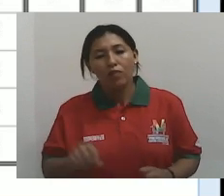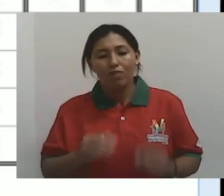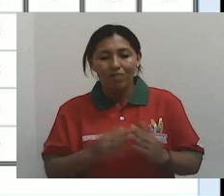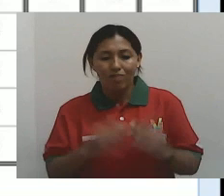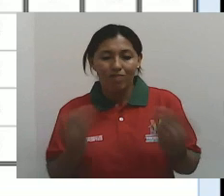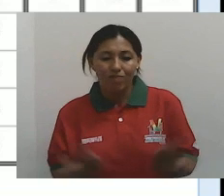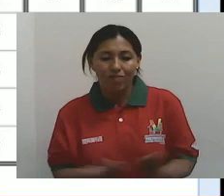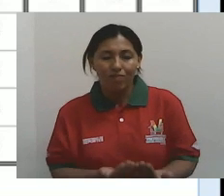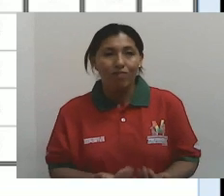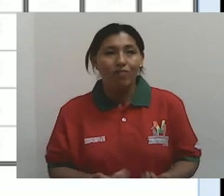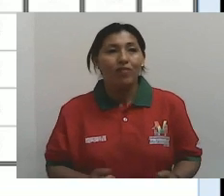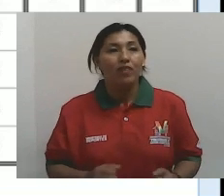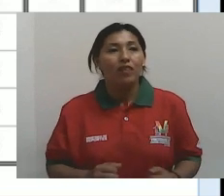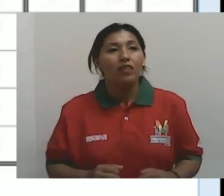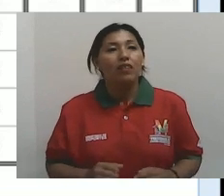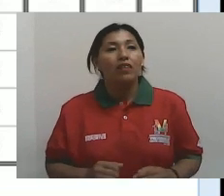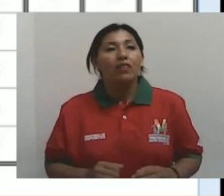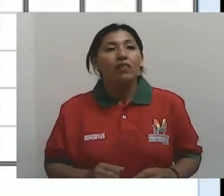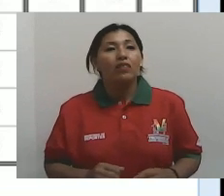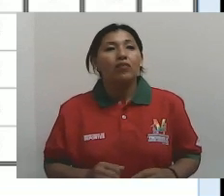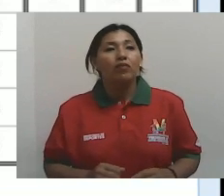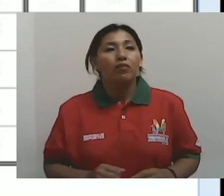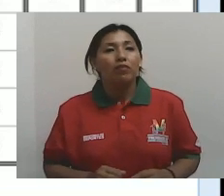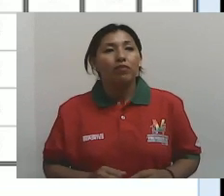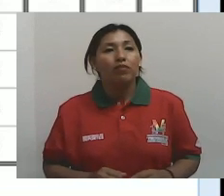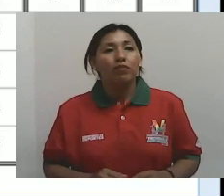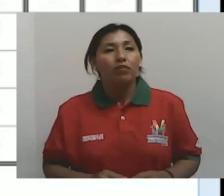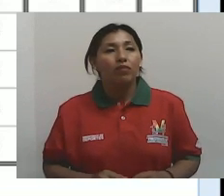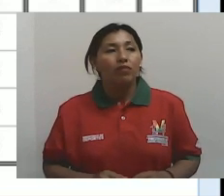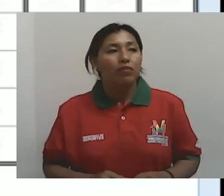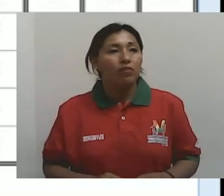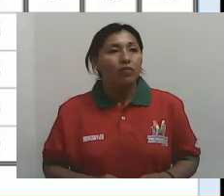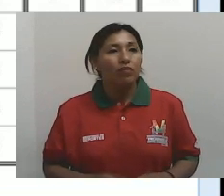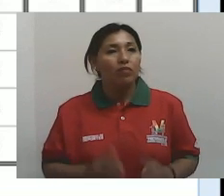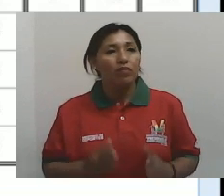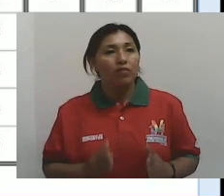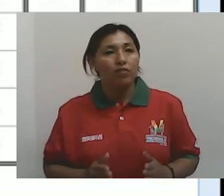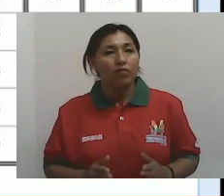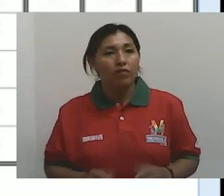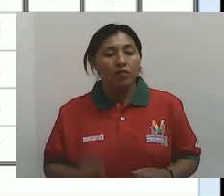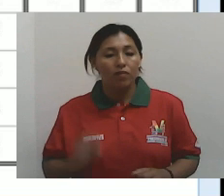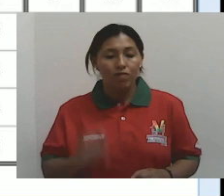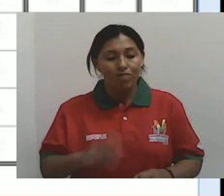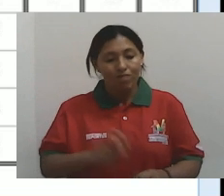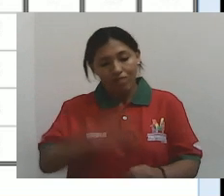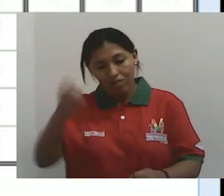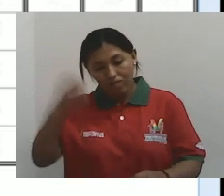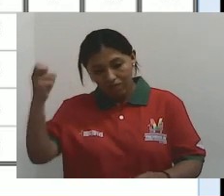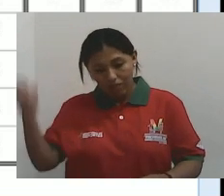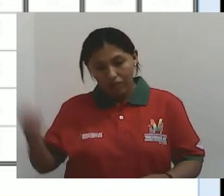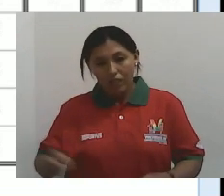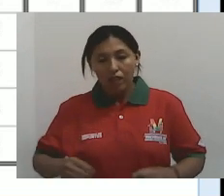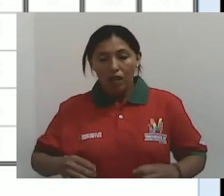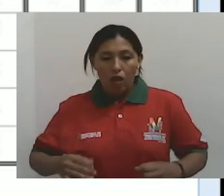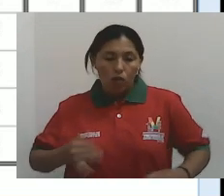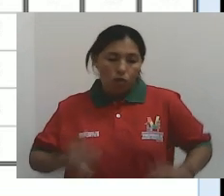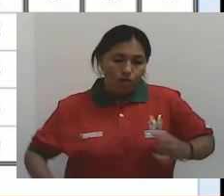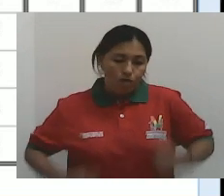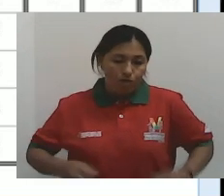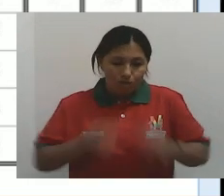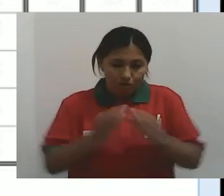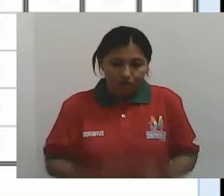ese total que ha acumulado cada colegio es que ya establezco a quién ganó los Juegos